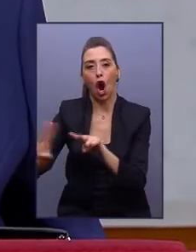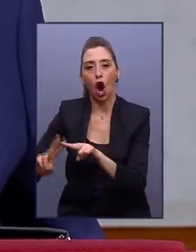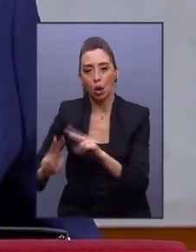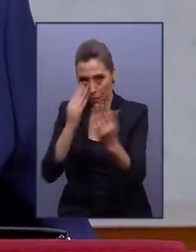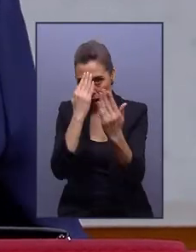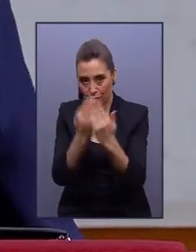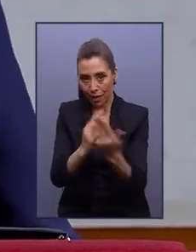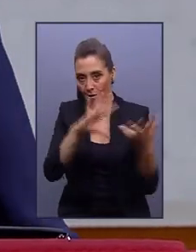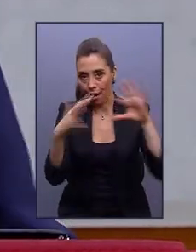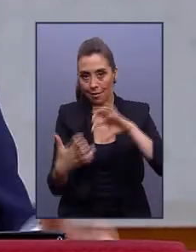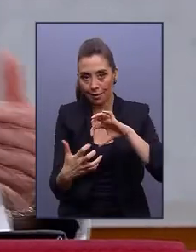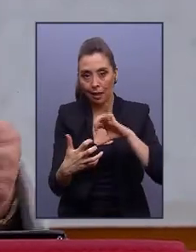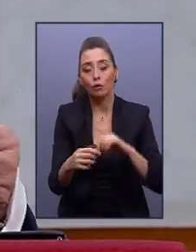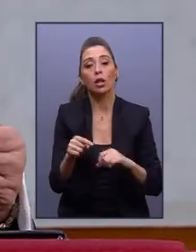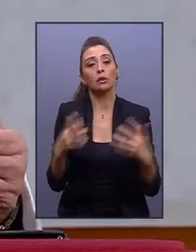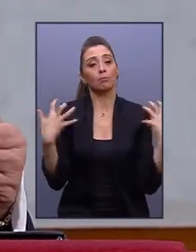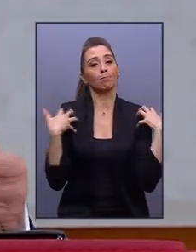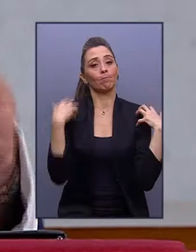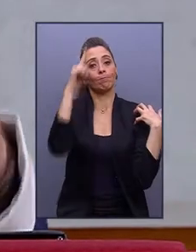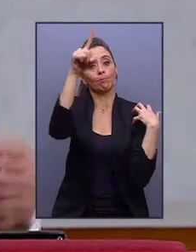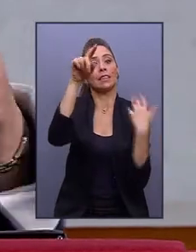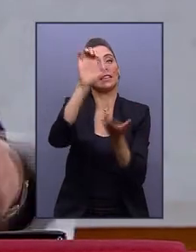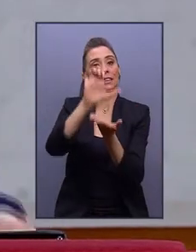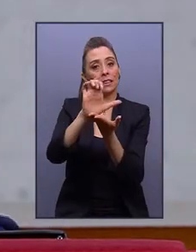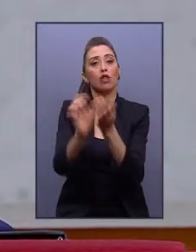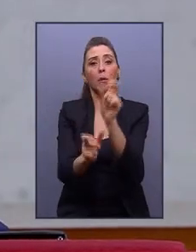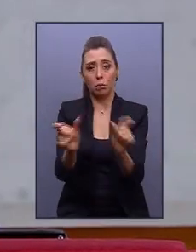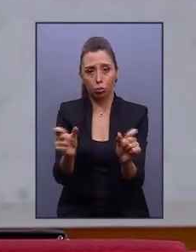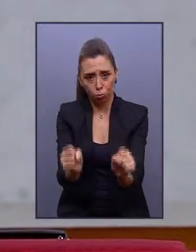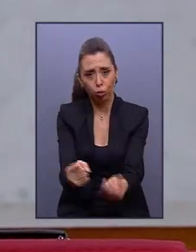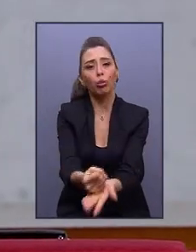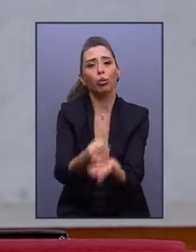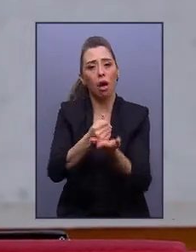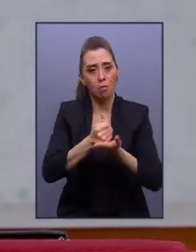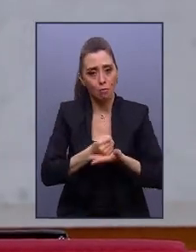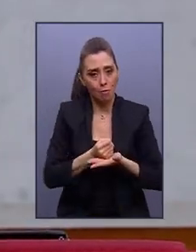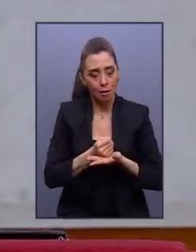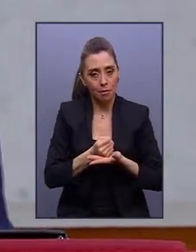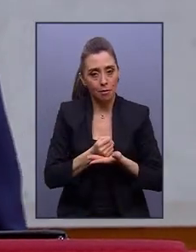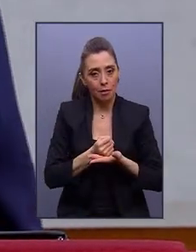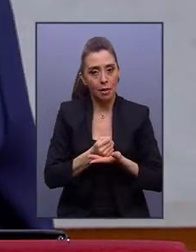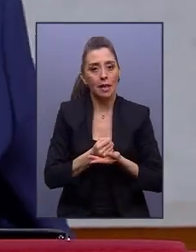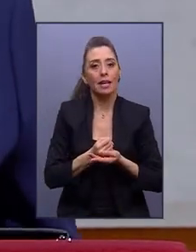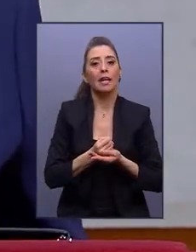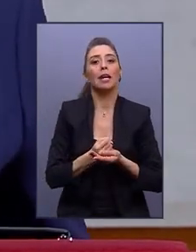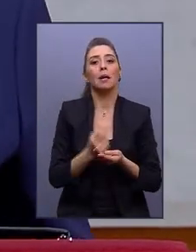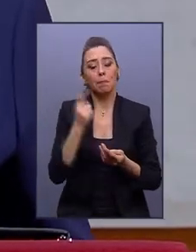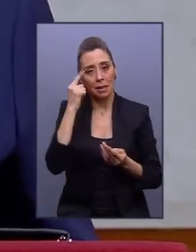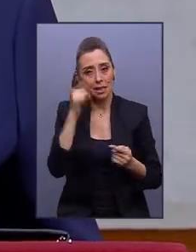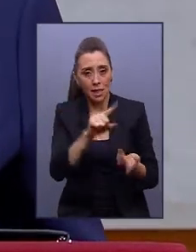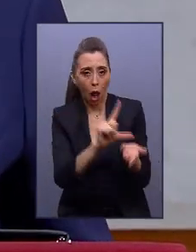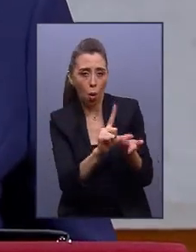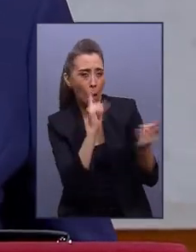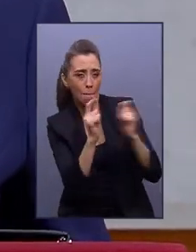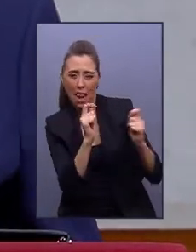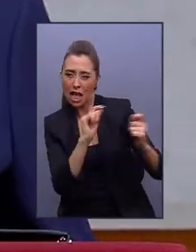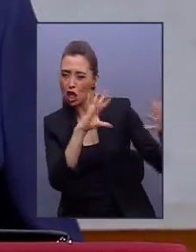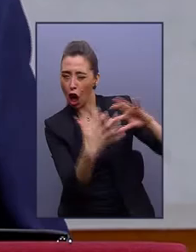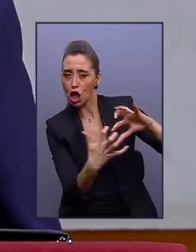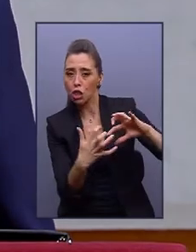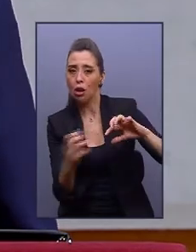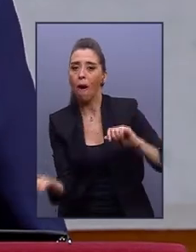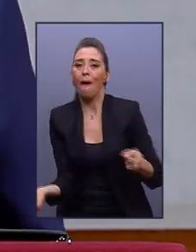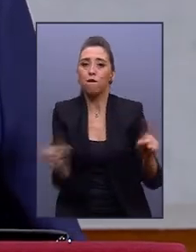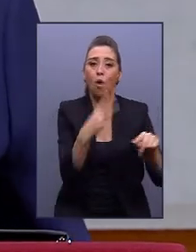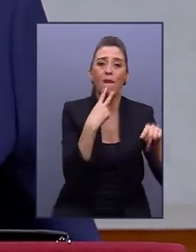una tarea de Estado, pero en la que las personas pueden ayudar, evitando reinstalarse en zonas de riesgo o botar